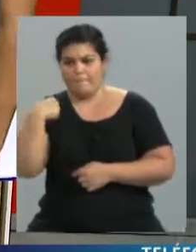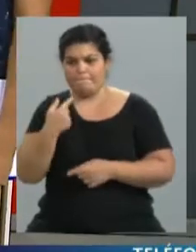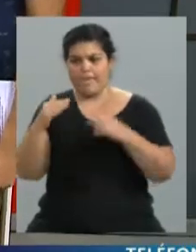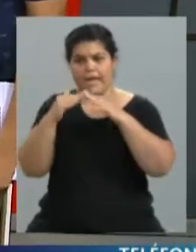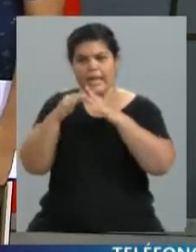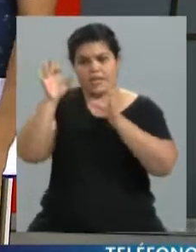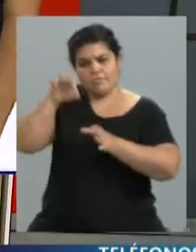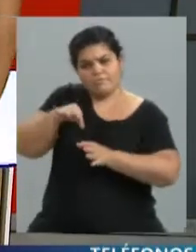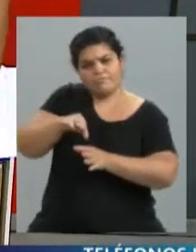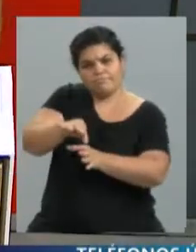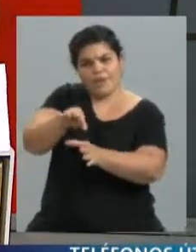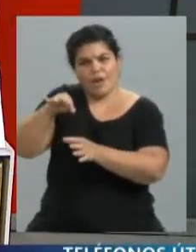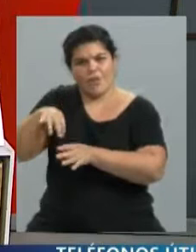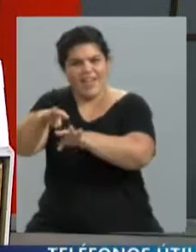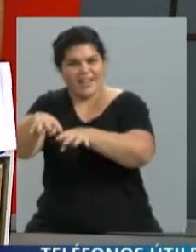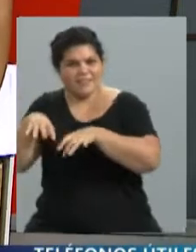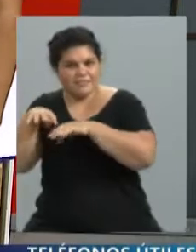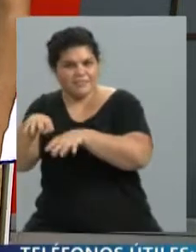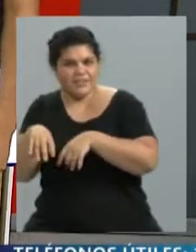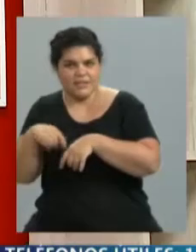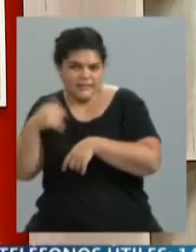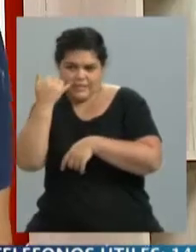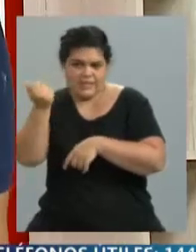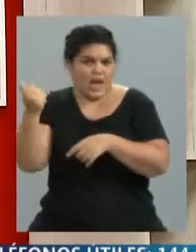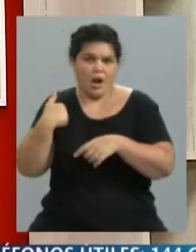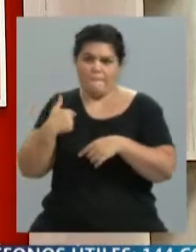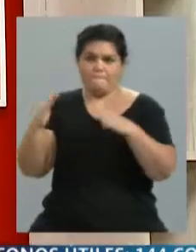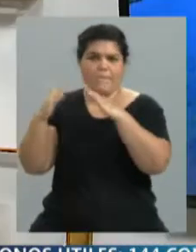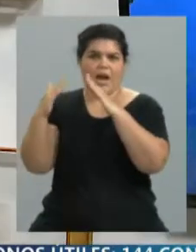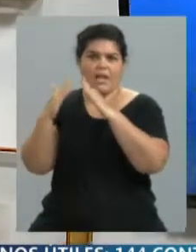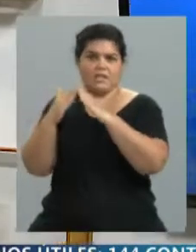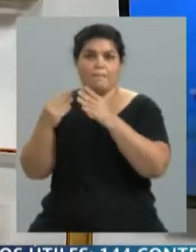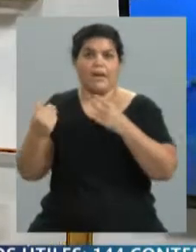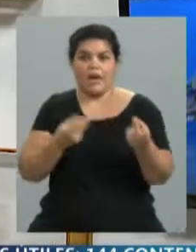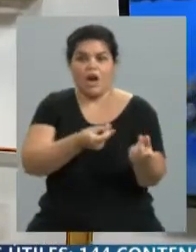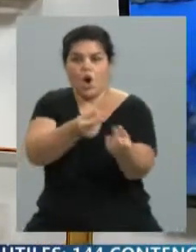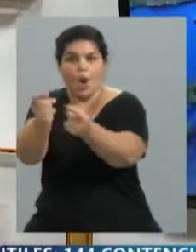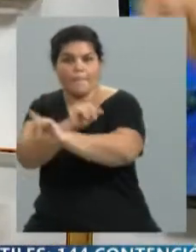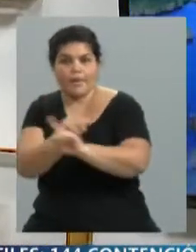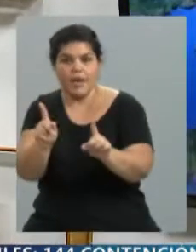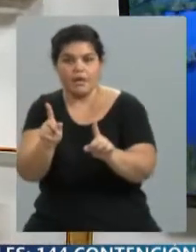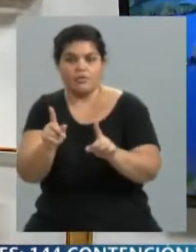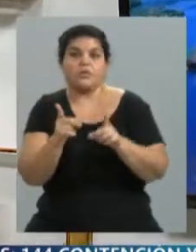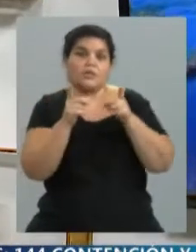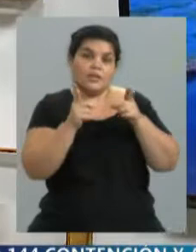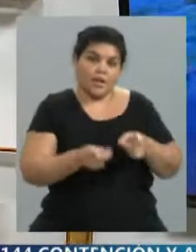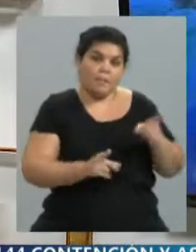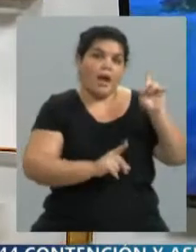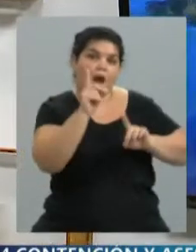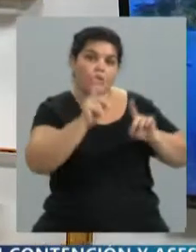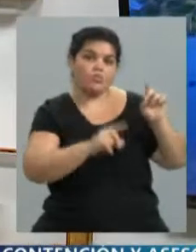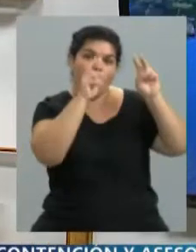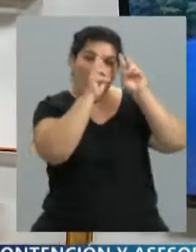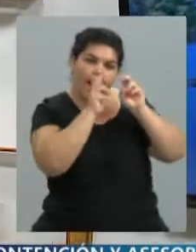casa, hago compostaje, toda esa situación propia para no consumir. O estudian mucho lo que van a consumir para hacerlo de una manera